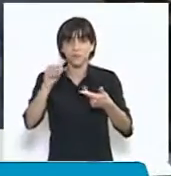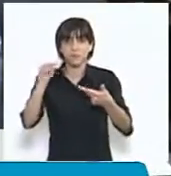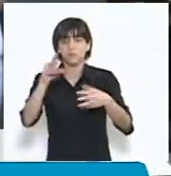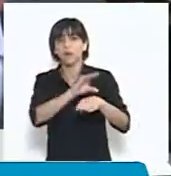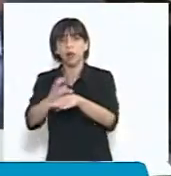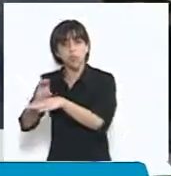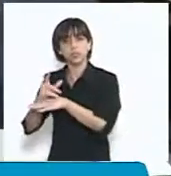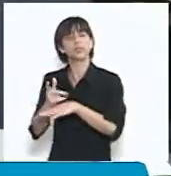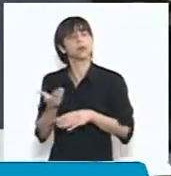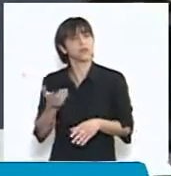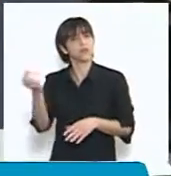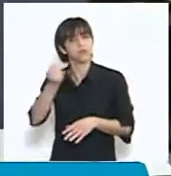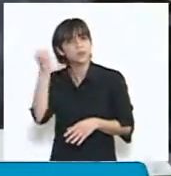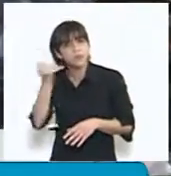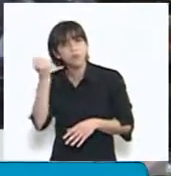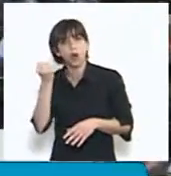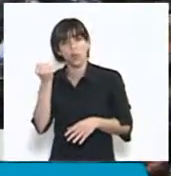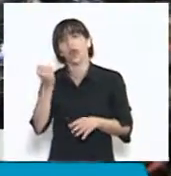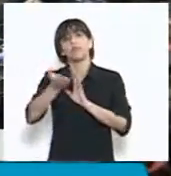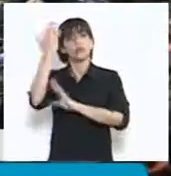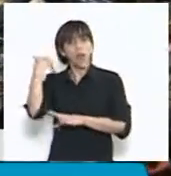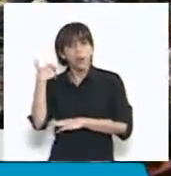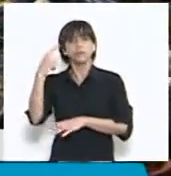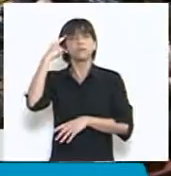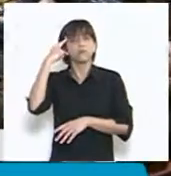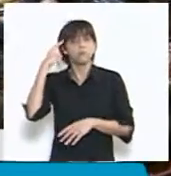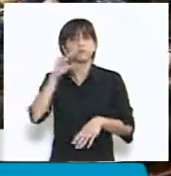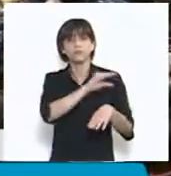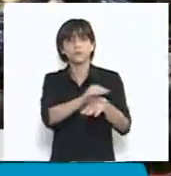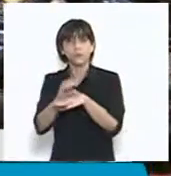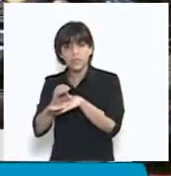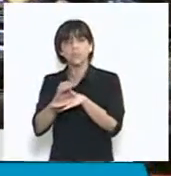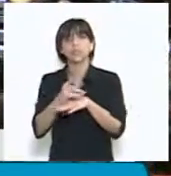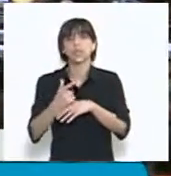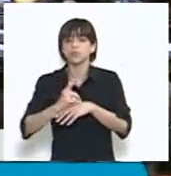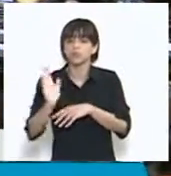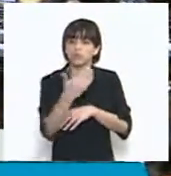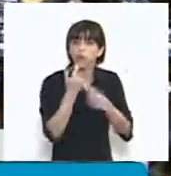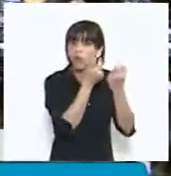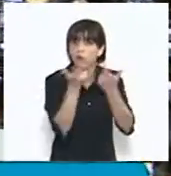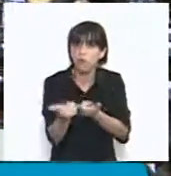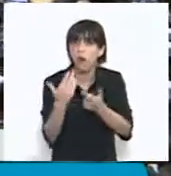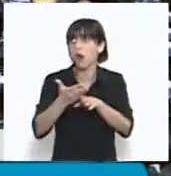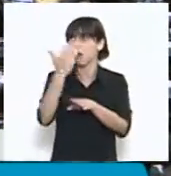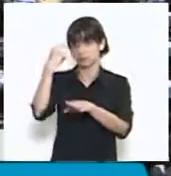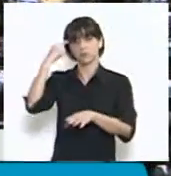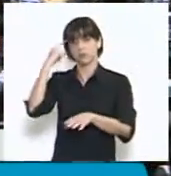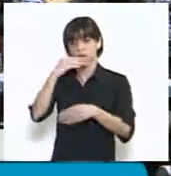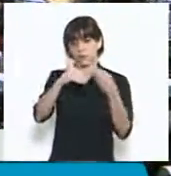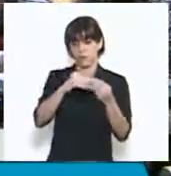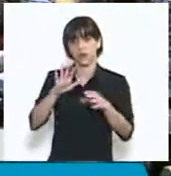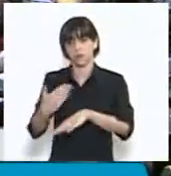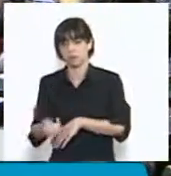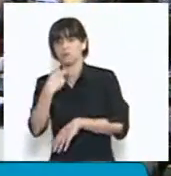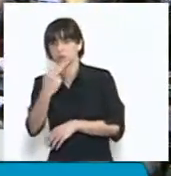a la búsqueda de una asignación universal que las sintetizara a todas y las englobara, que